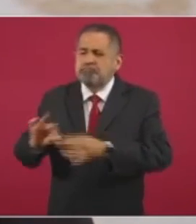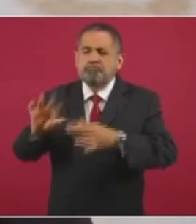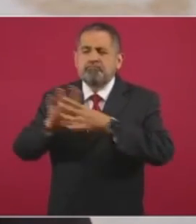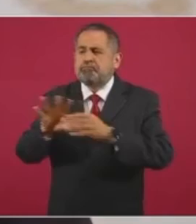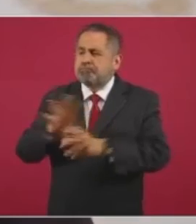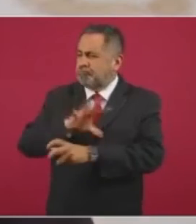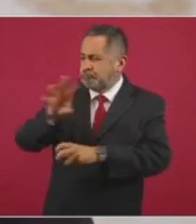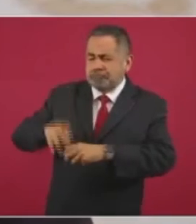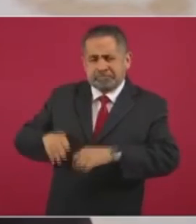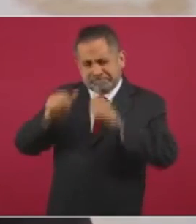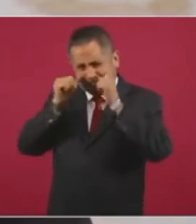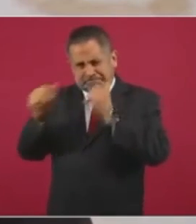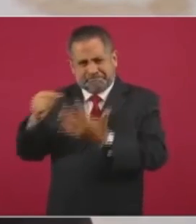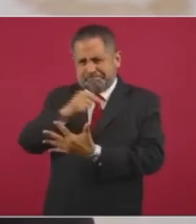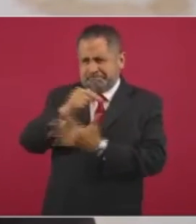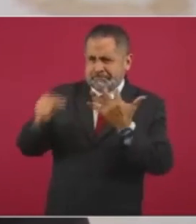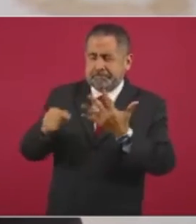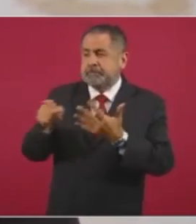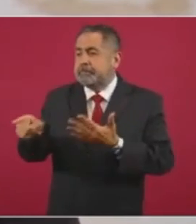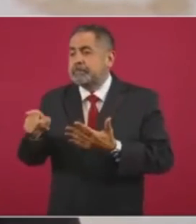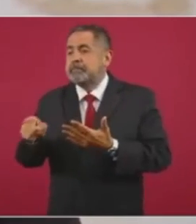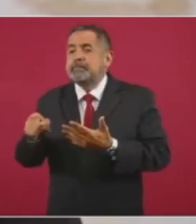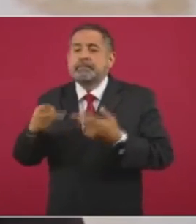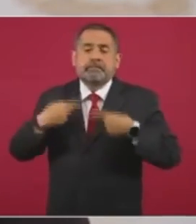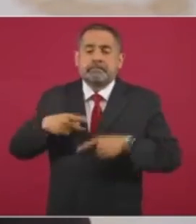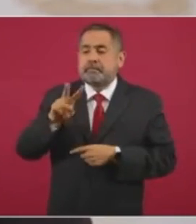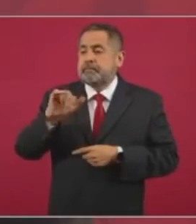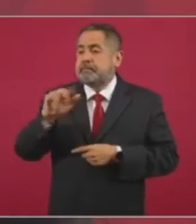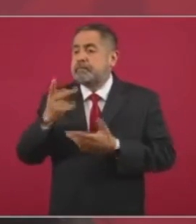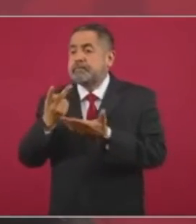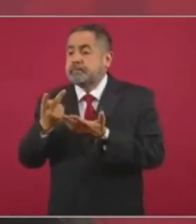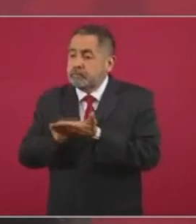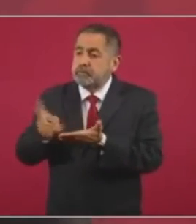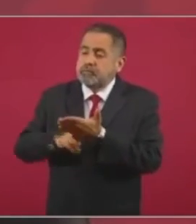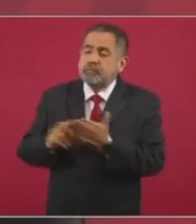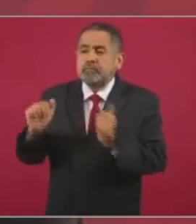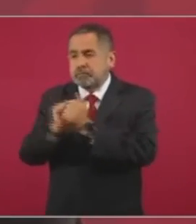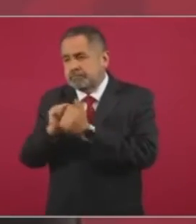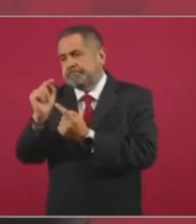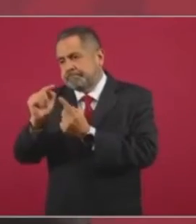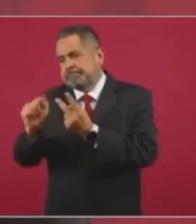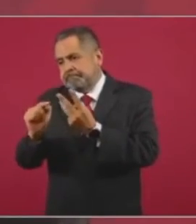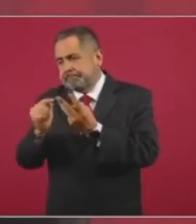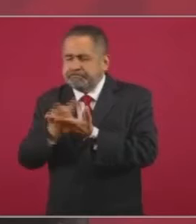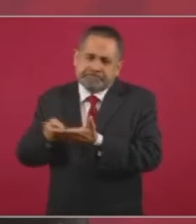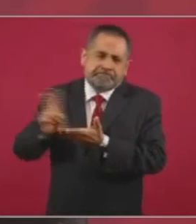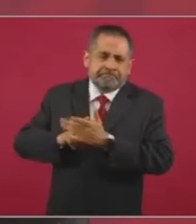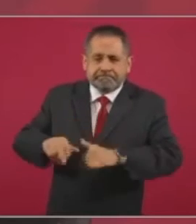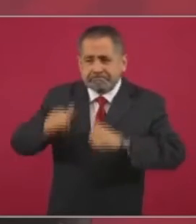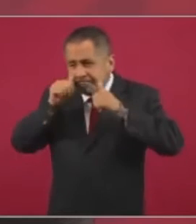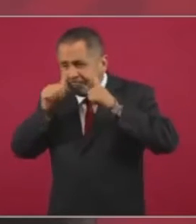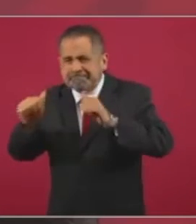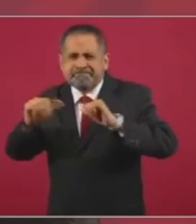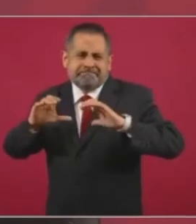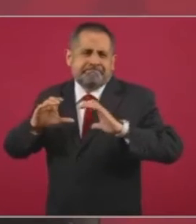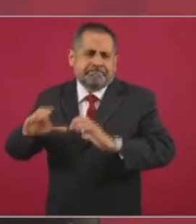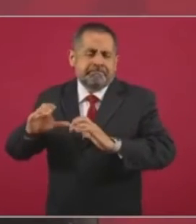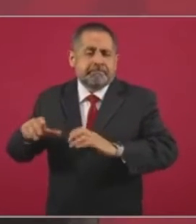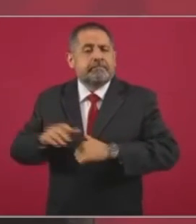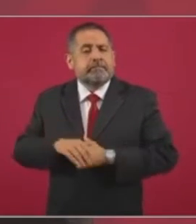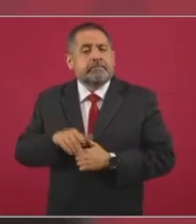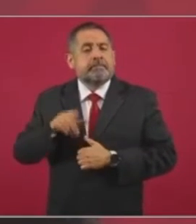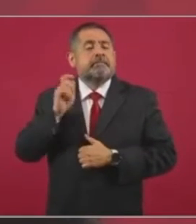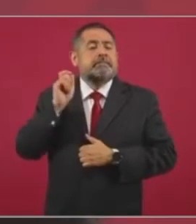integral, incluyendo comorbilidades. Y aquí es donde viene la parte que es importante dentro de un programa de salud